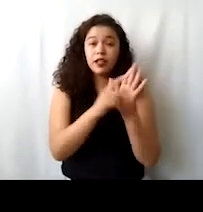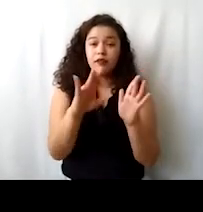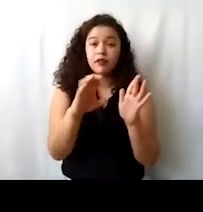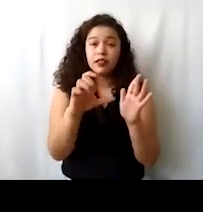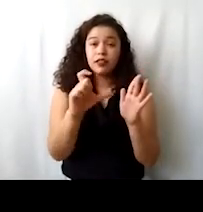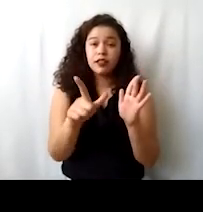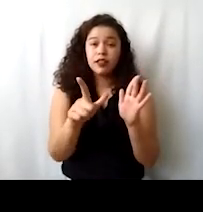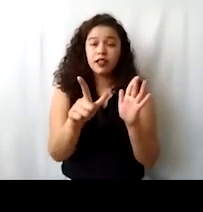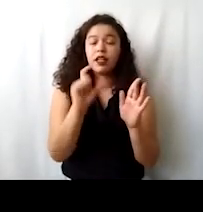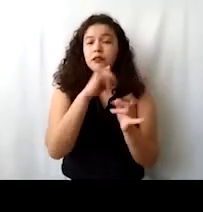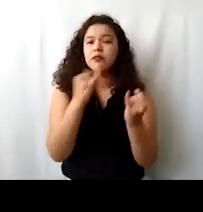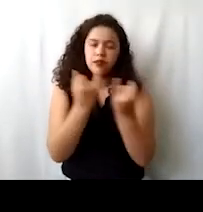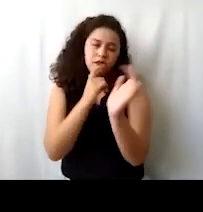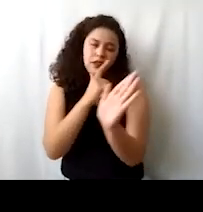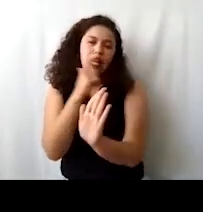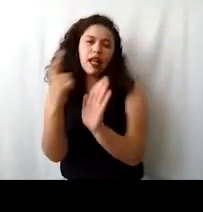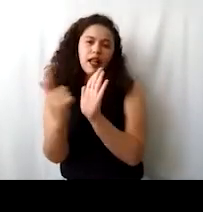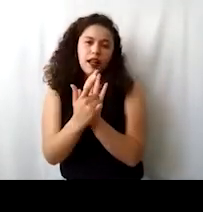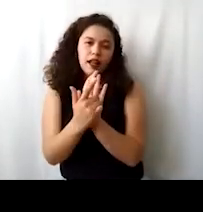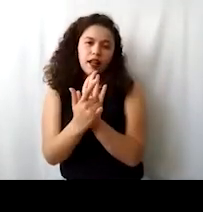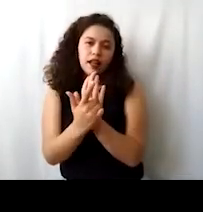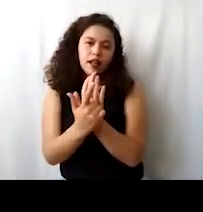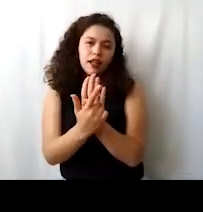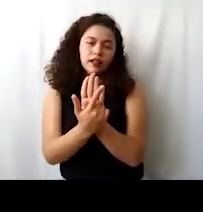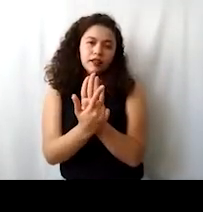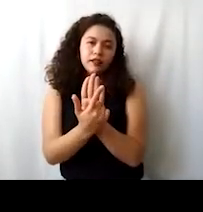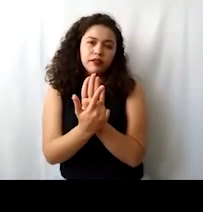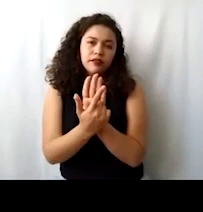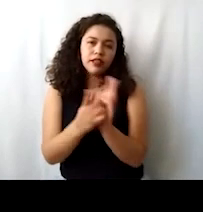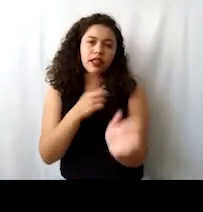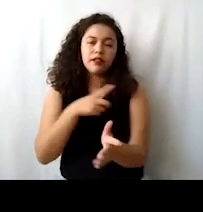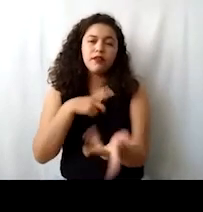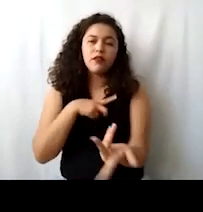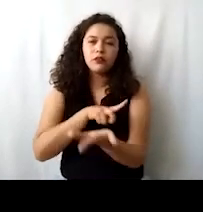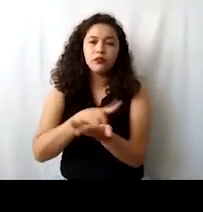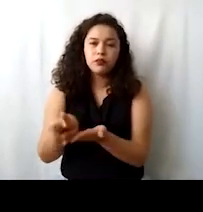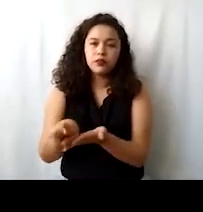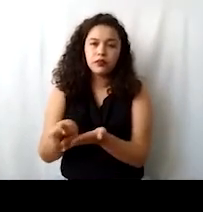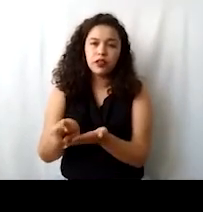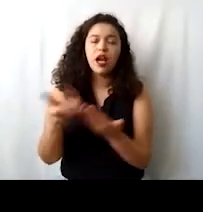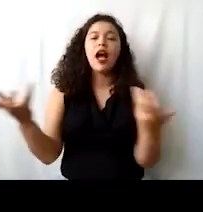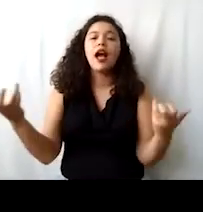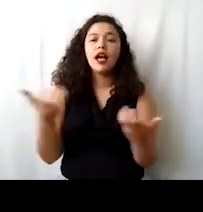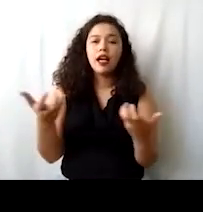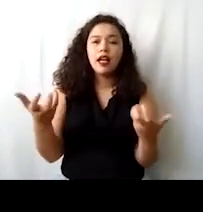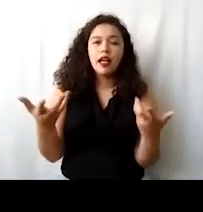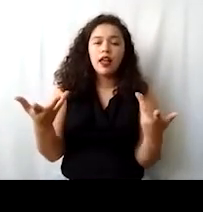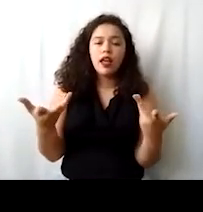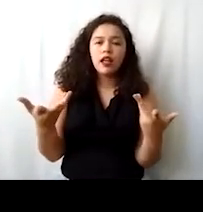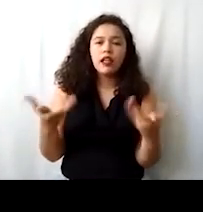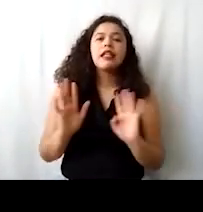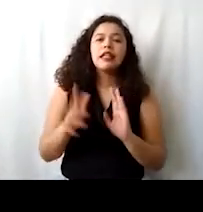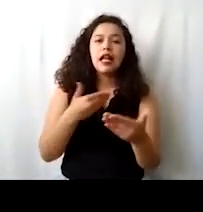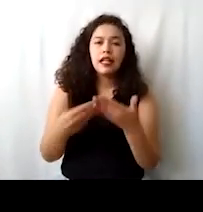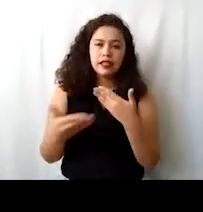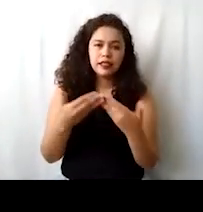efectos legales, tenemos que tener un domicilio donde se llevan a cabo este tipo de